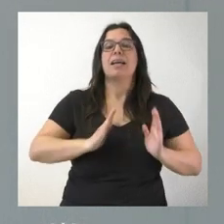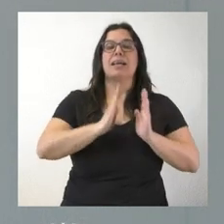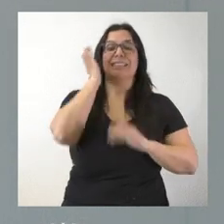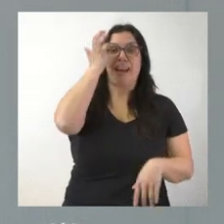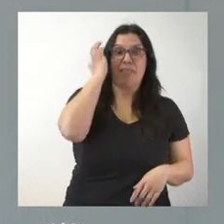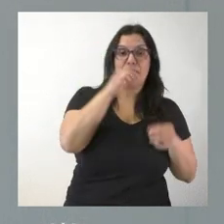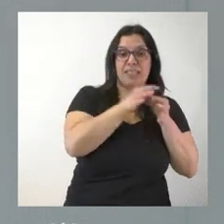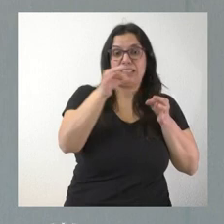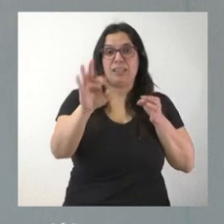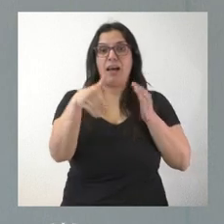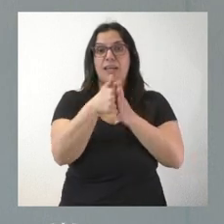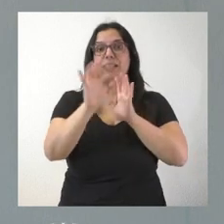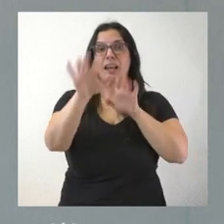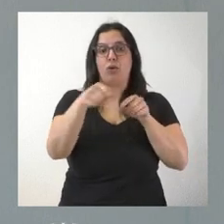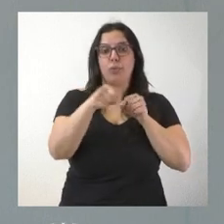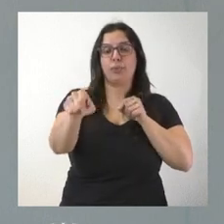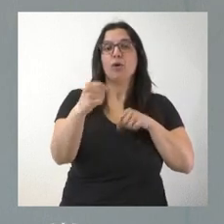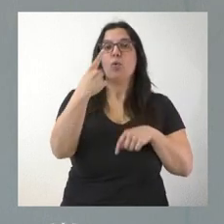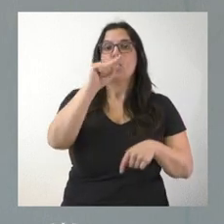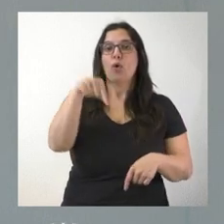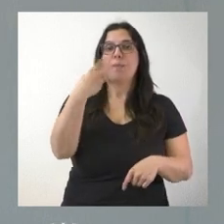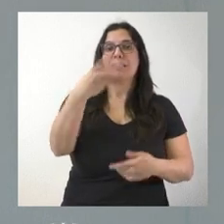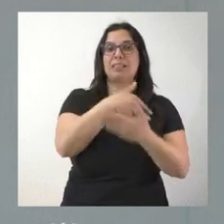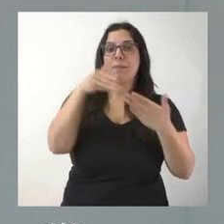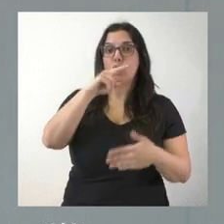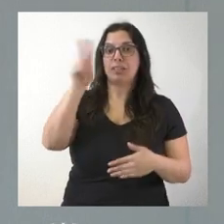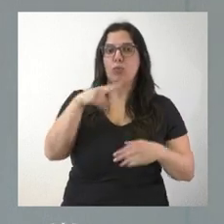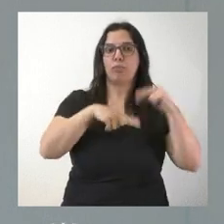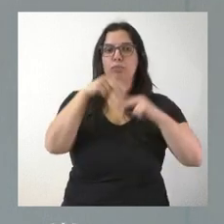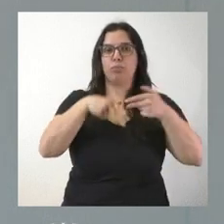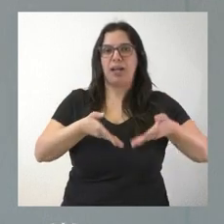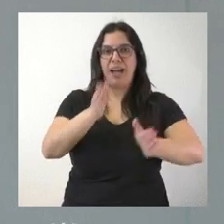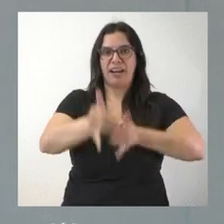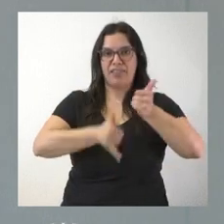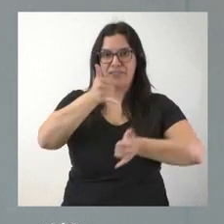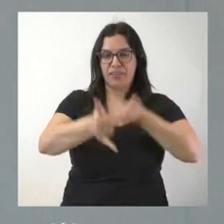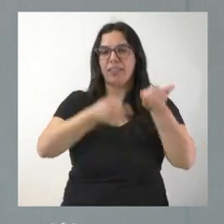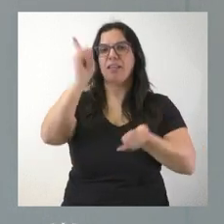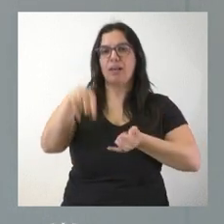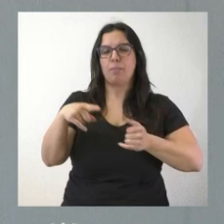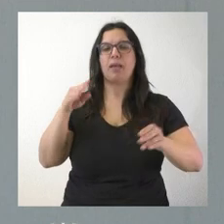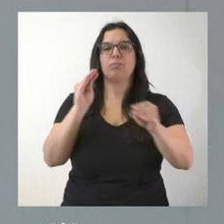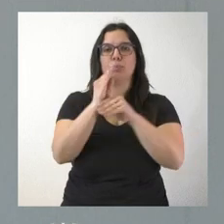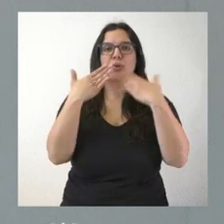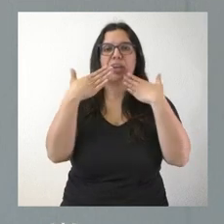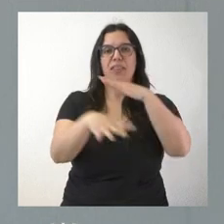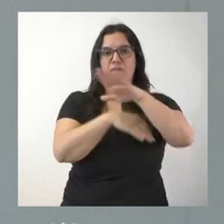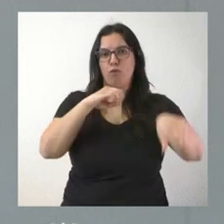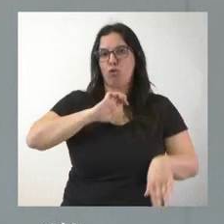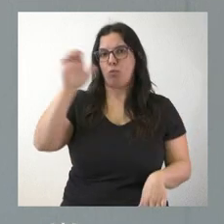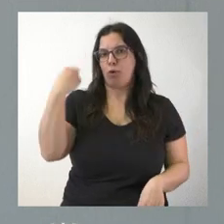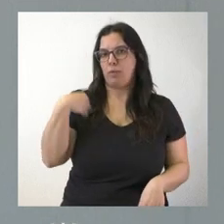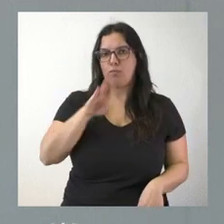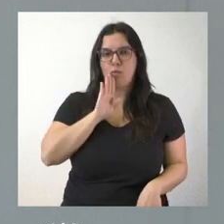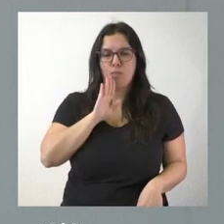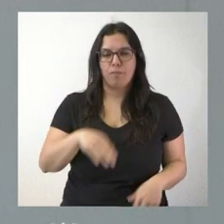rabannedo y León un porte de 1,3 millones de euros también financiados por fondos next generation